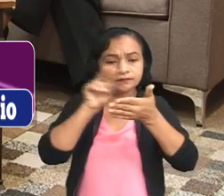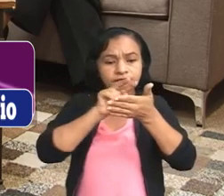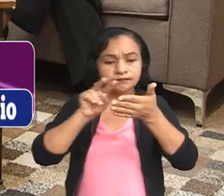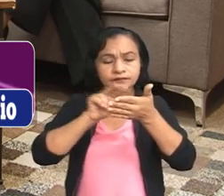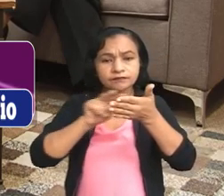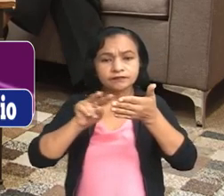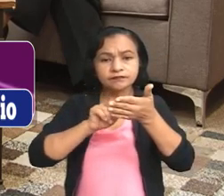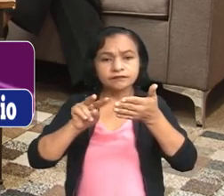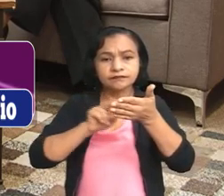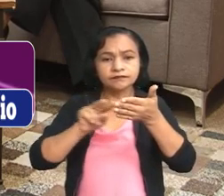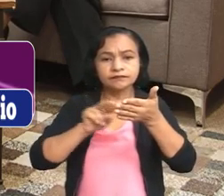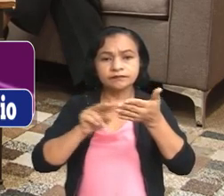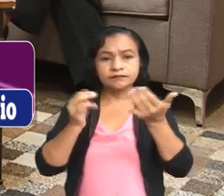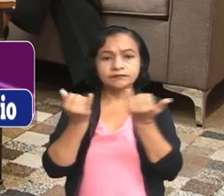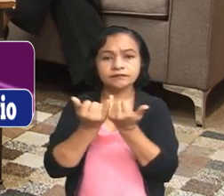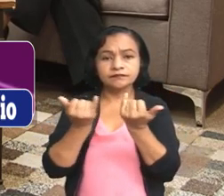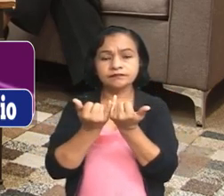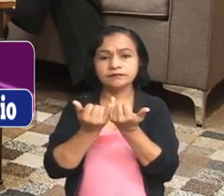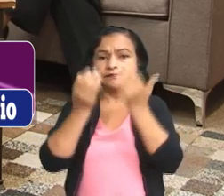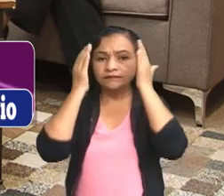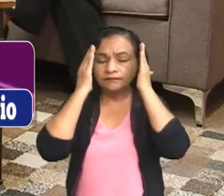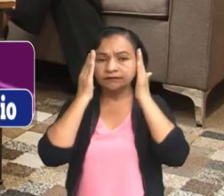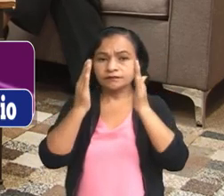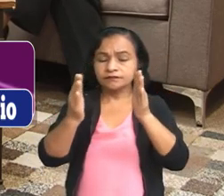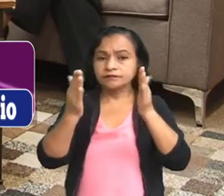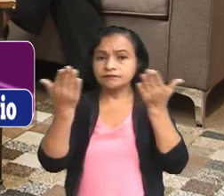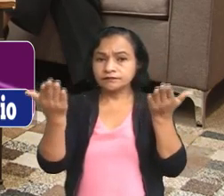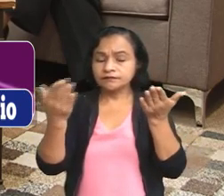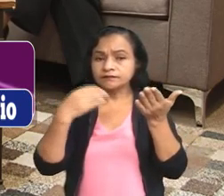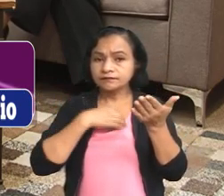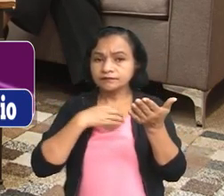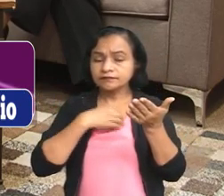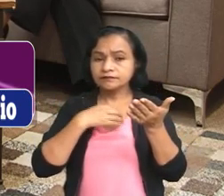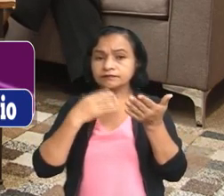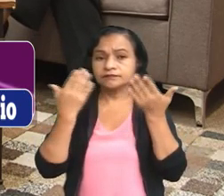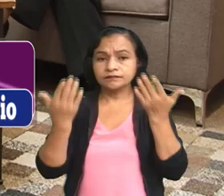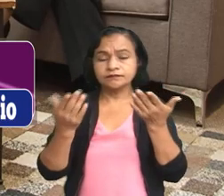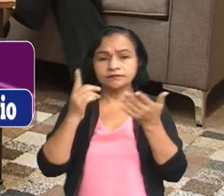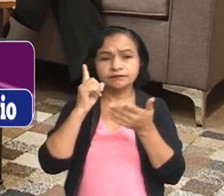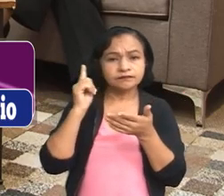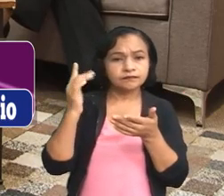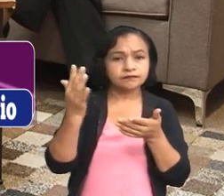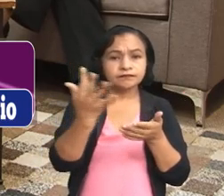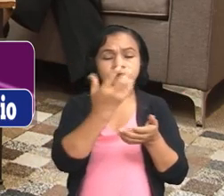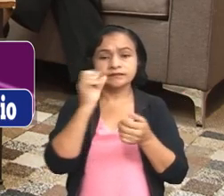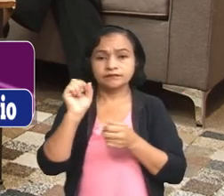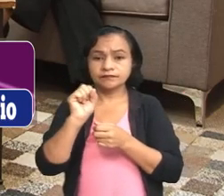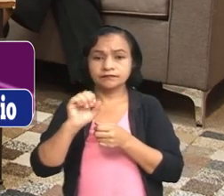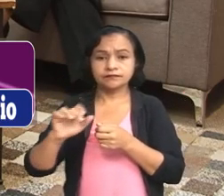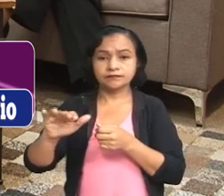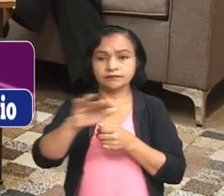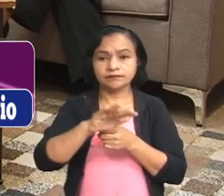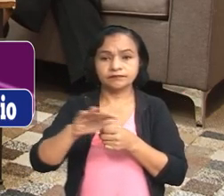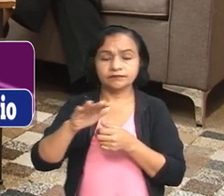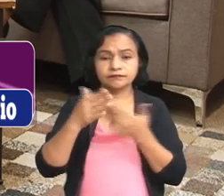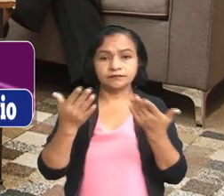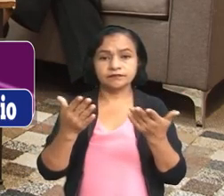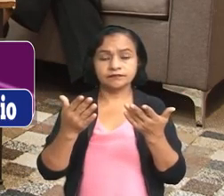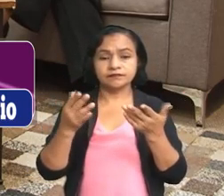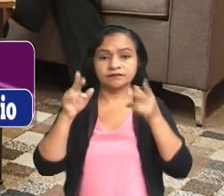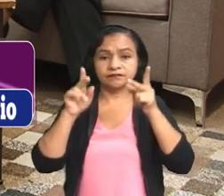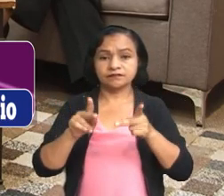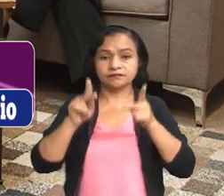sencillo. Un enfoque revolucionario. Claro, porque esa era una de las grandes detonantes en la sociedad. El hecho